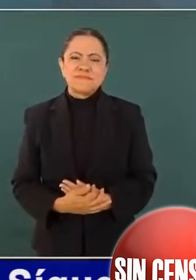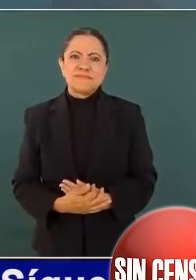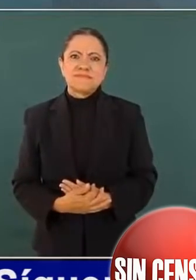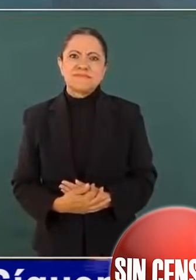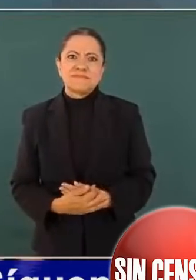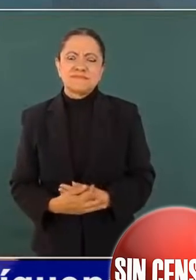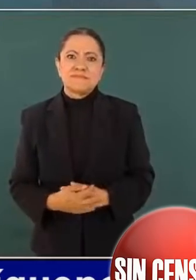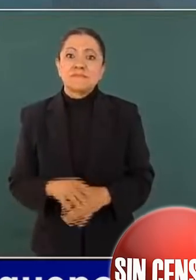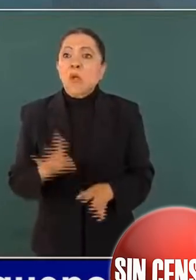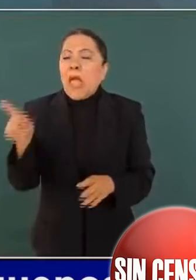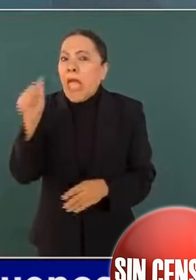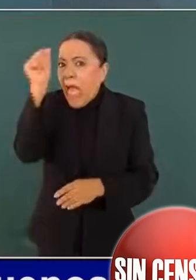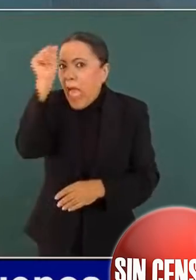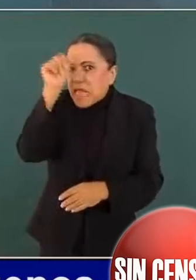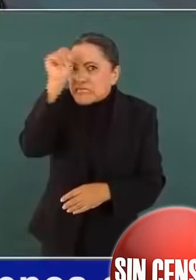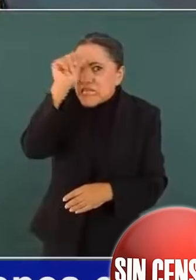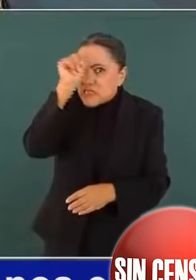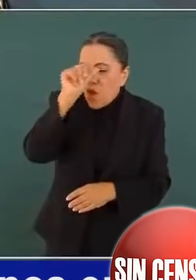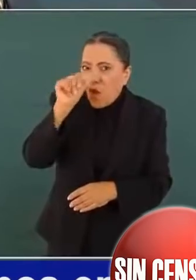asesores,